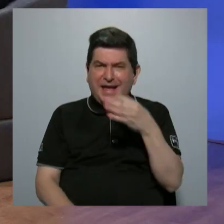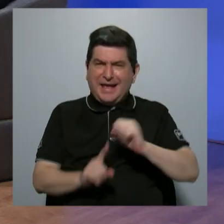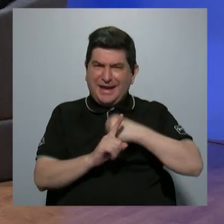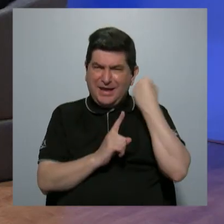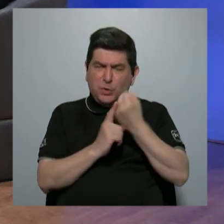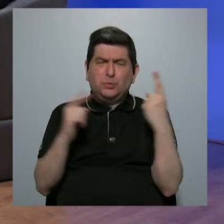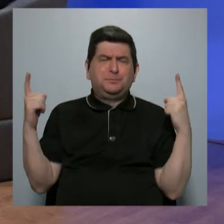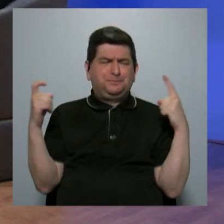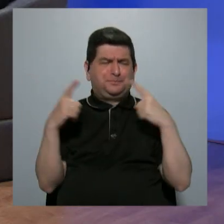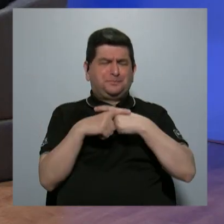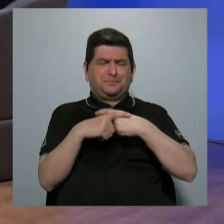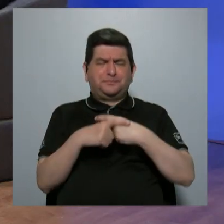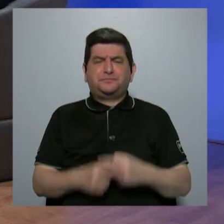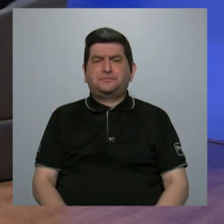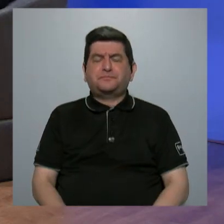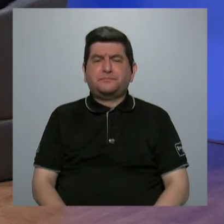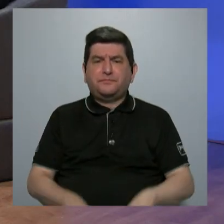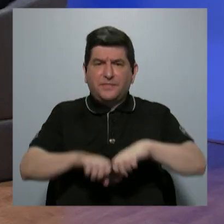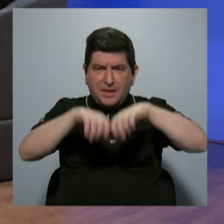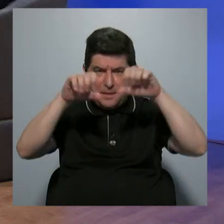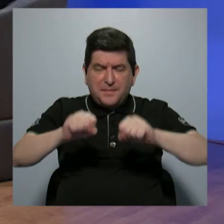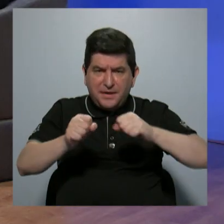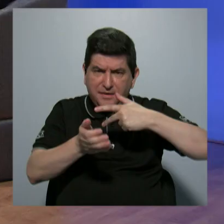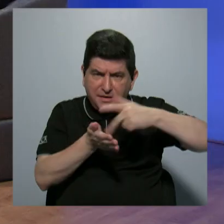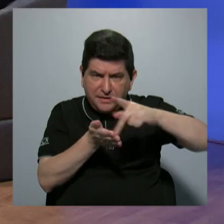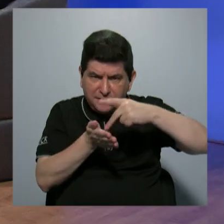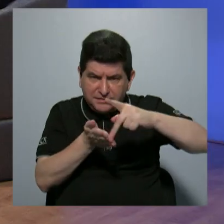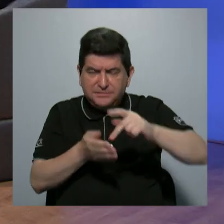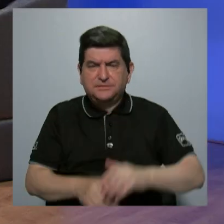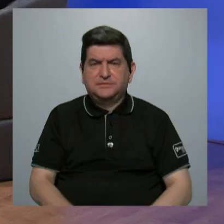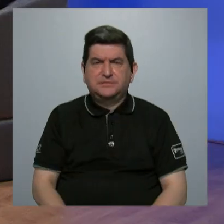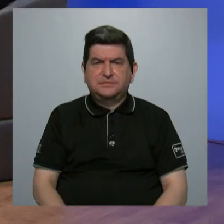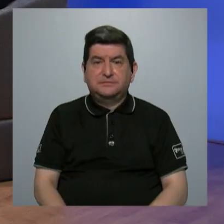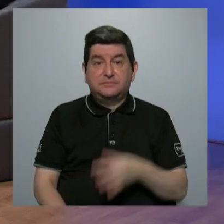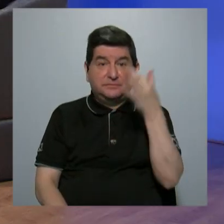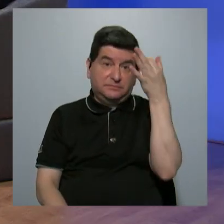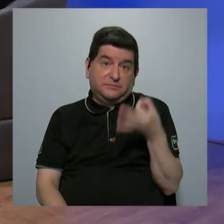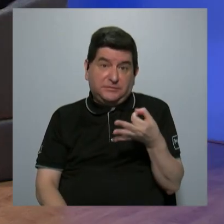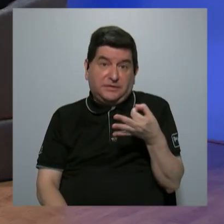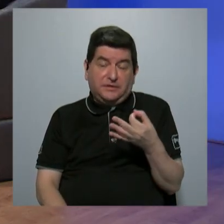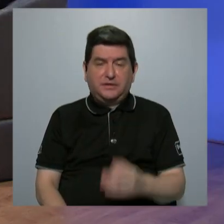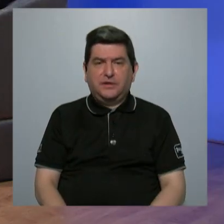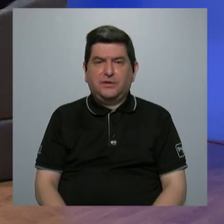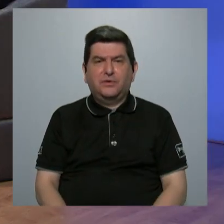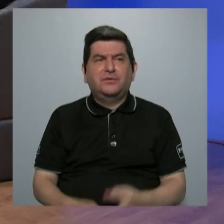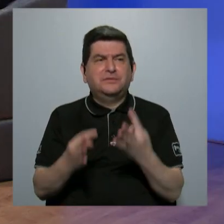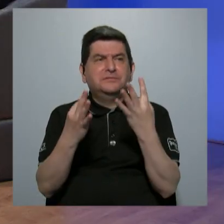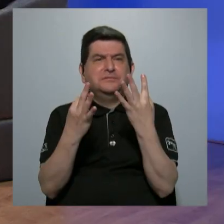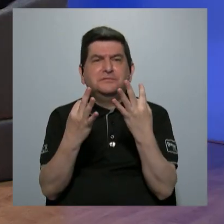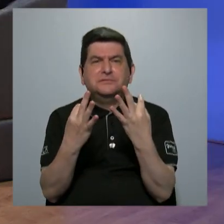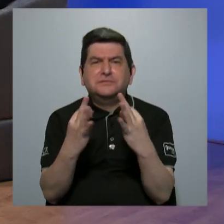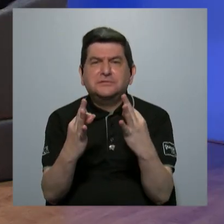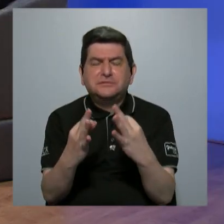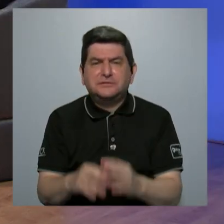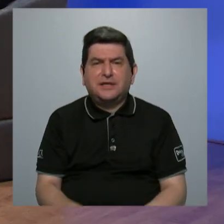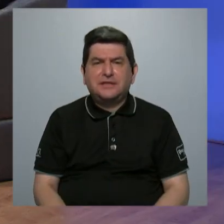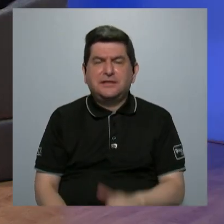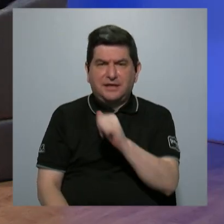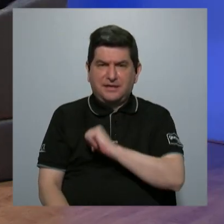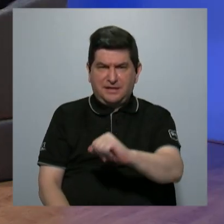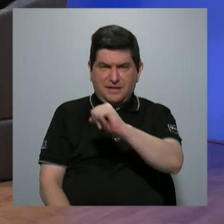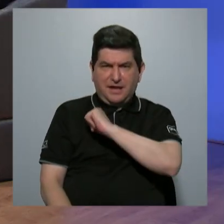muy compleja con respecto al régimen salarial y me parece que tenemos que poder tener una